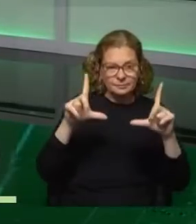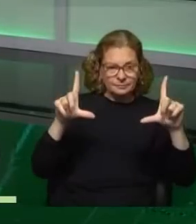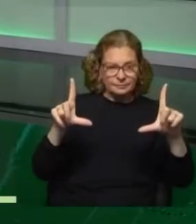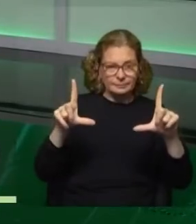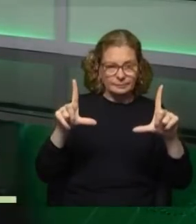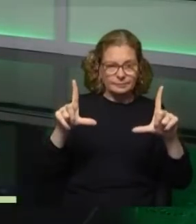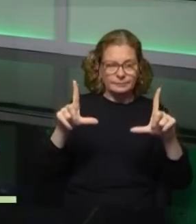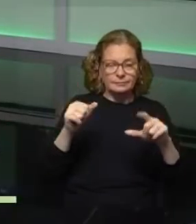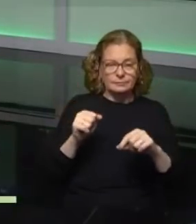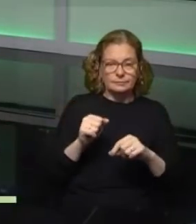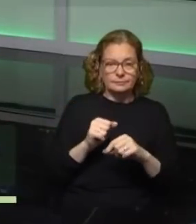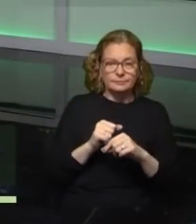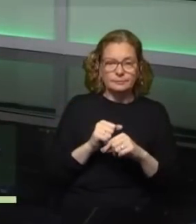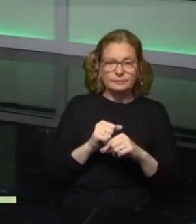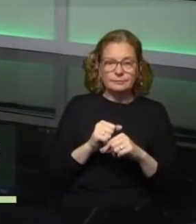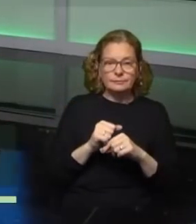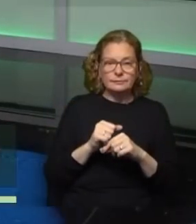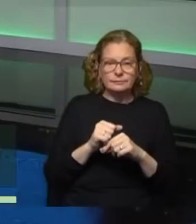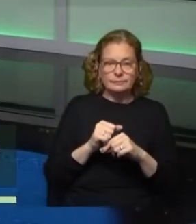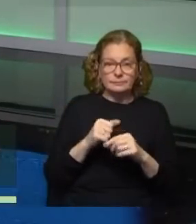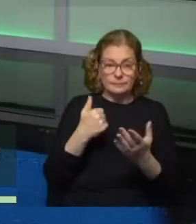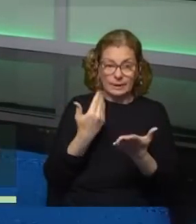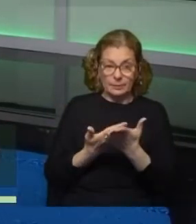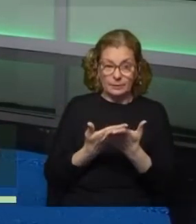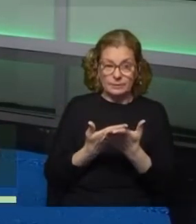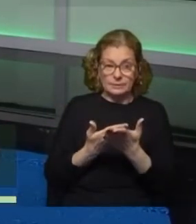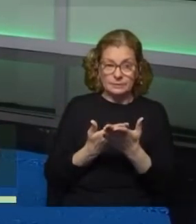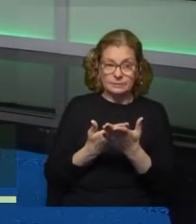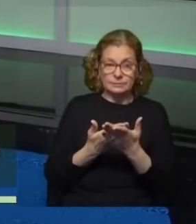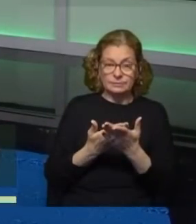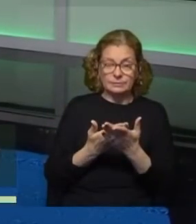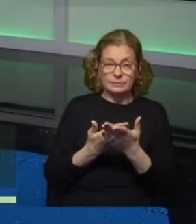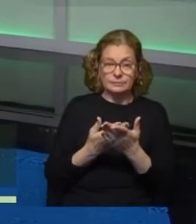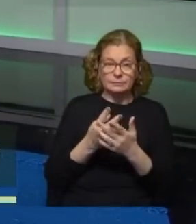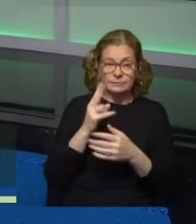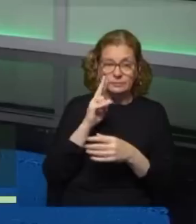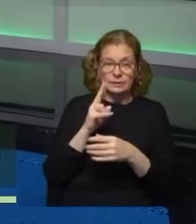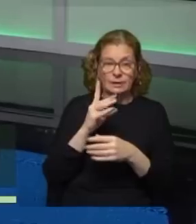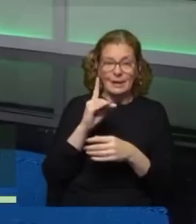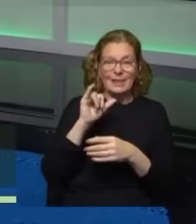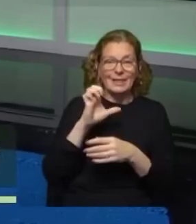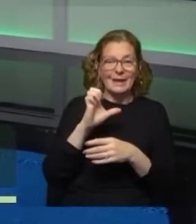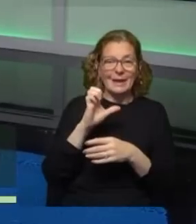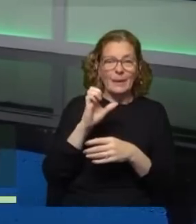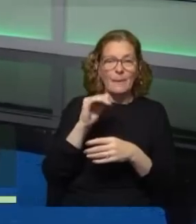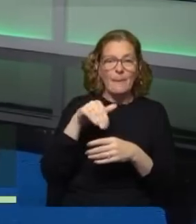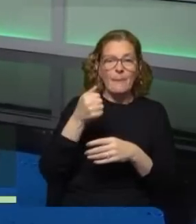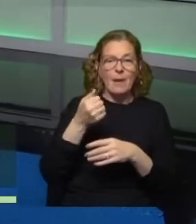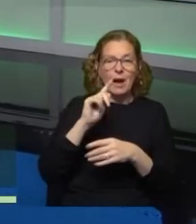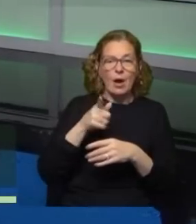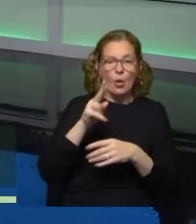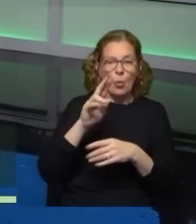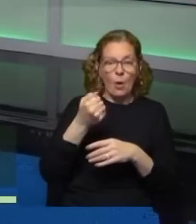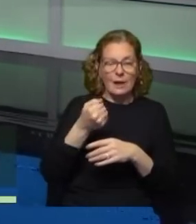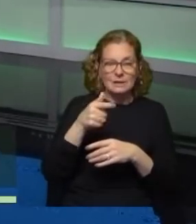en este mapa que que le proponemos seguir junto a nosotros lo que es el dique Mawa este este